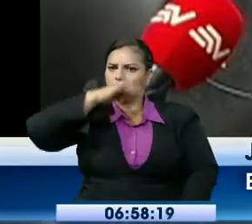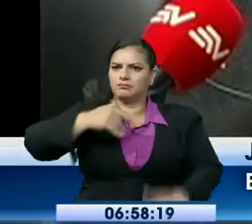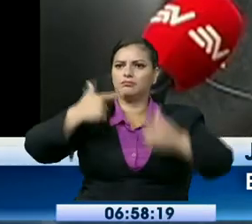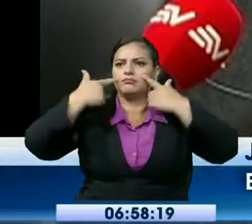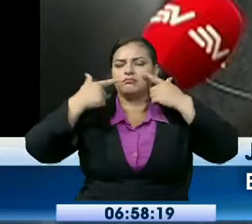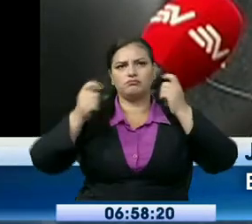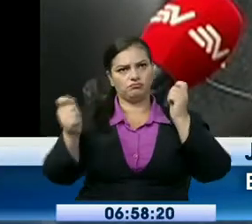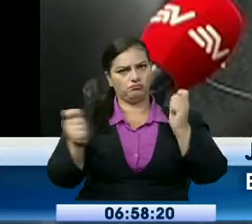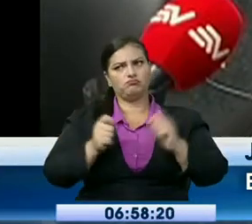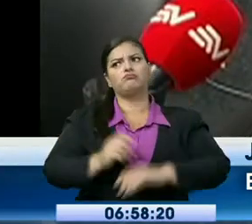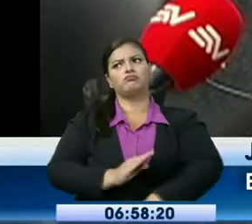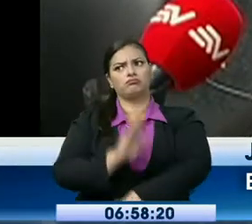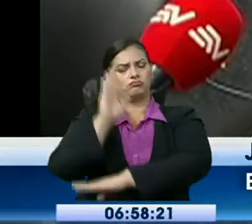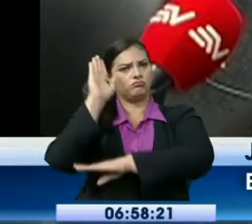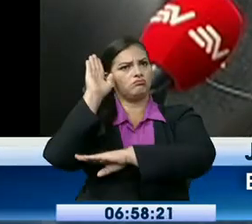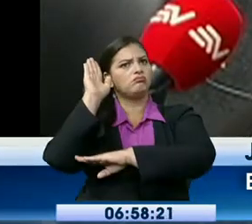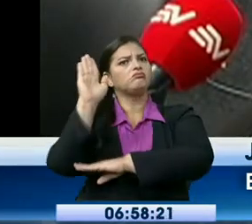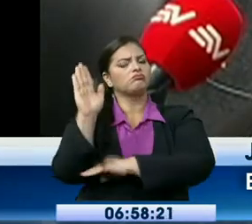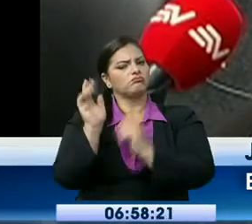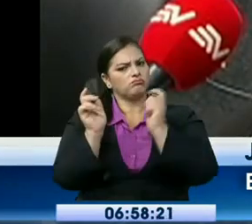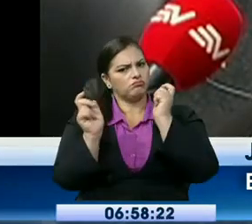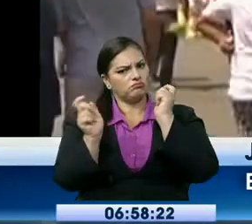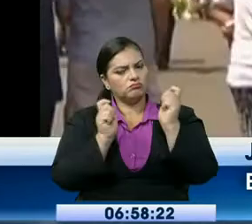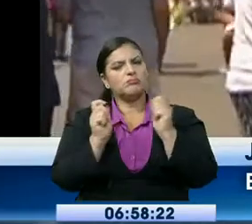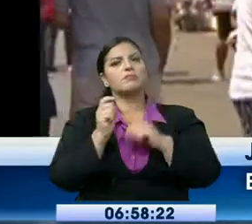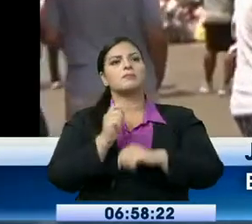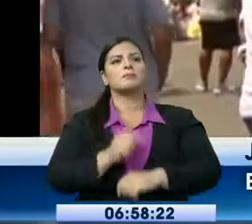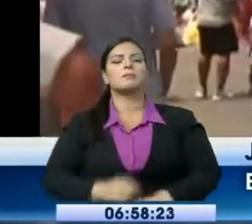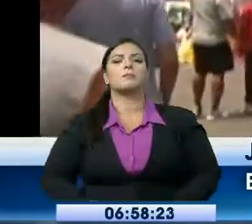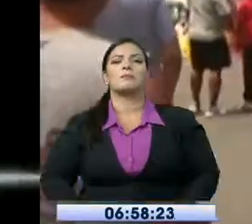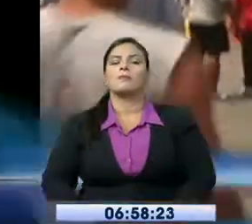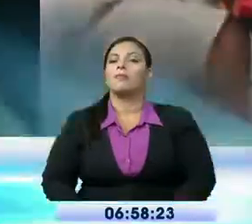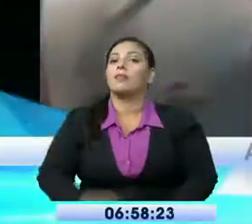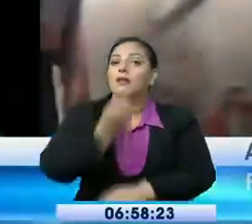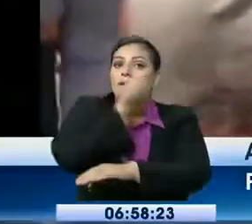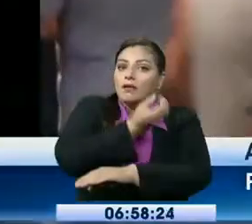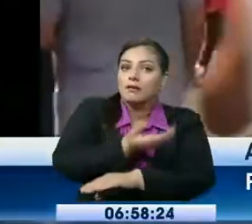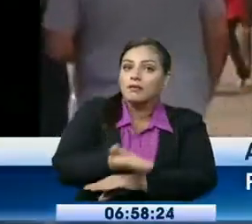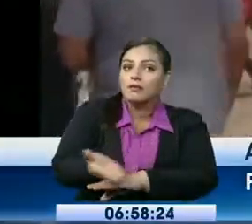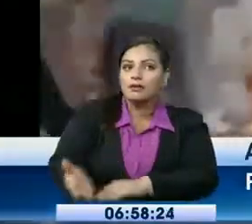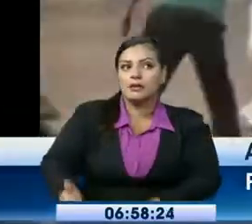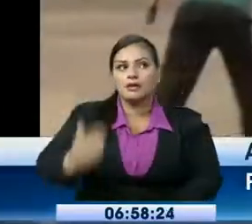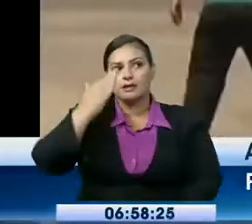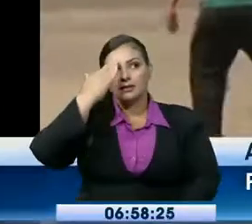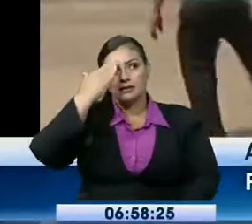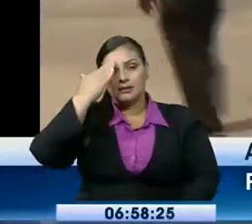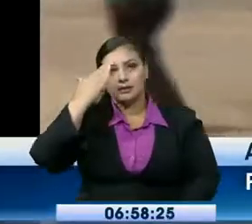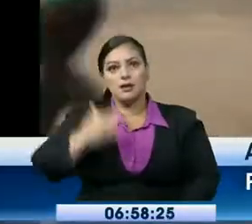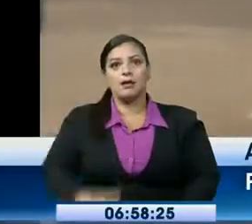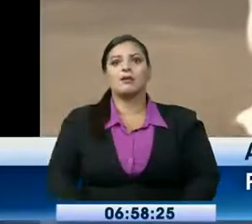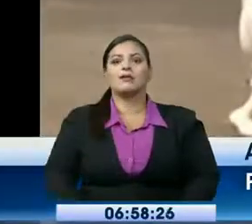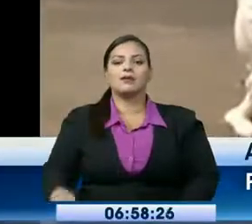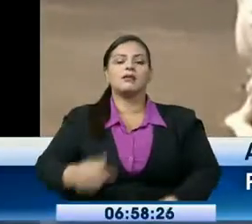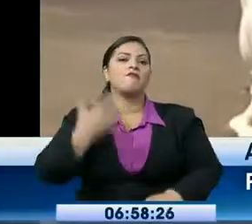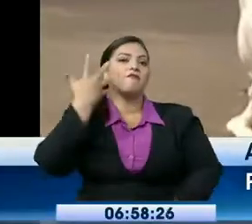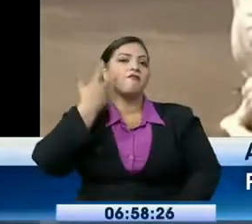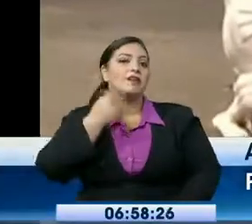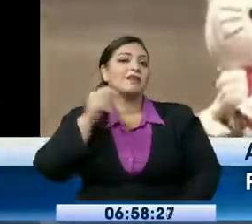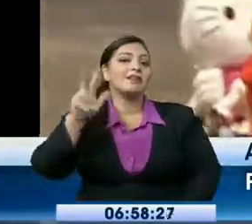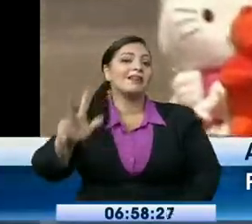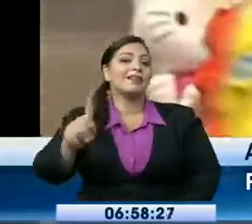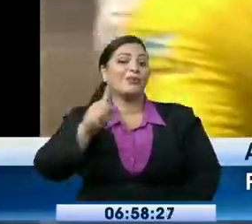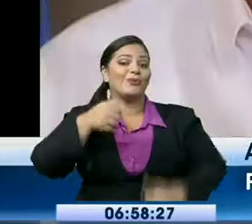último, recordó a los ciudadanos de las normas que se deben cumplir para la quema de monigotes este 31 de